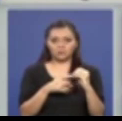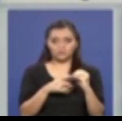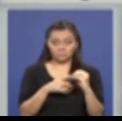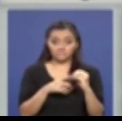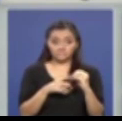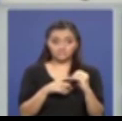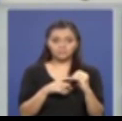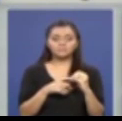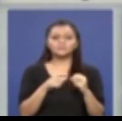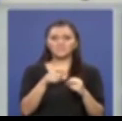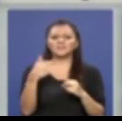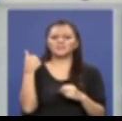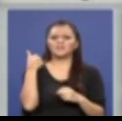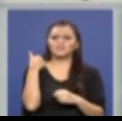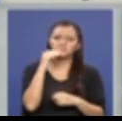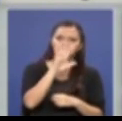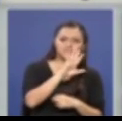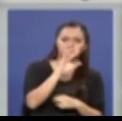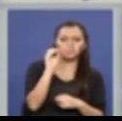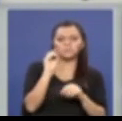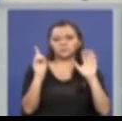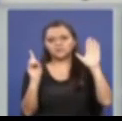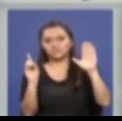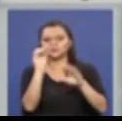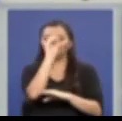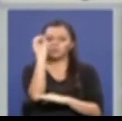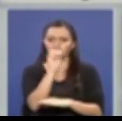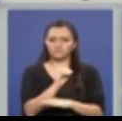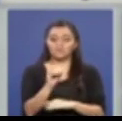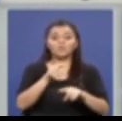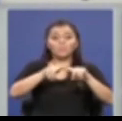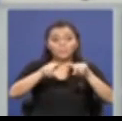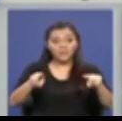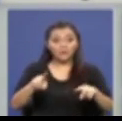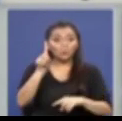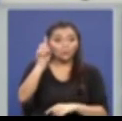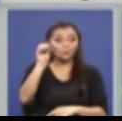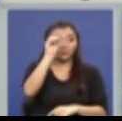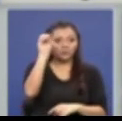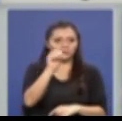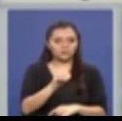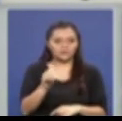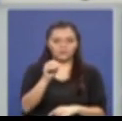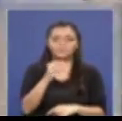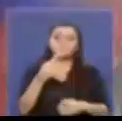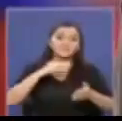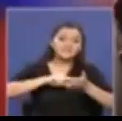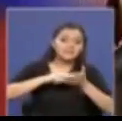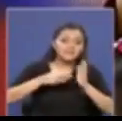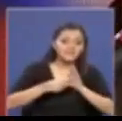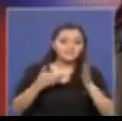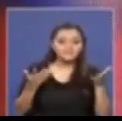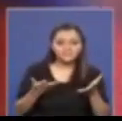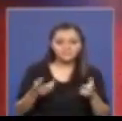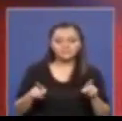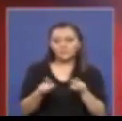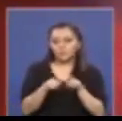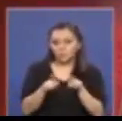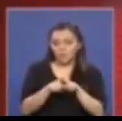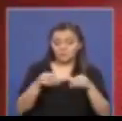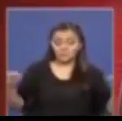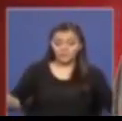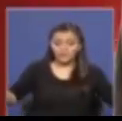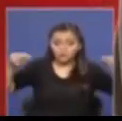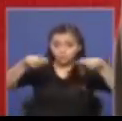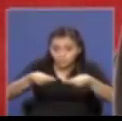en promedio, ¿no? Puede haber 5 o 6%, puede haber menos, pero en promedio el 1%. Es decir, este retiro de los